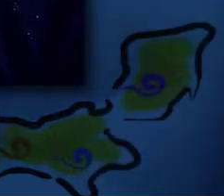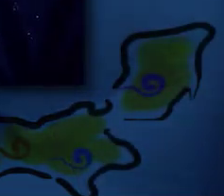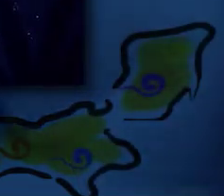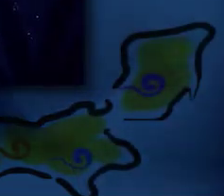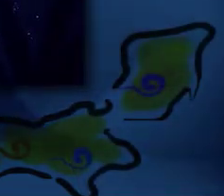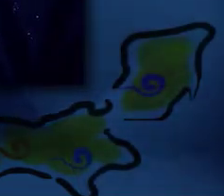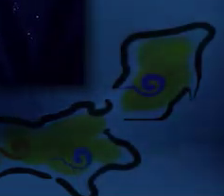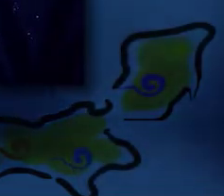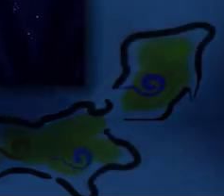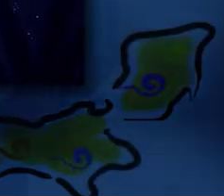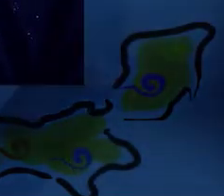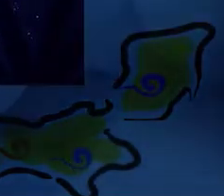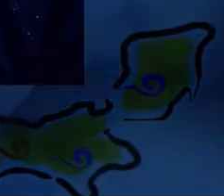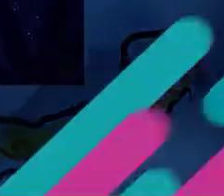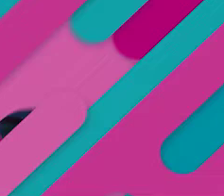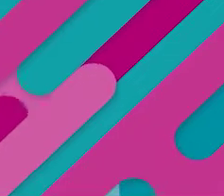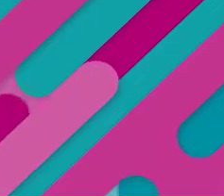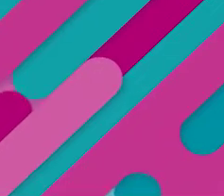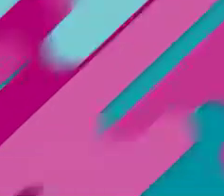uka teuha.